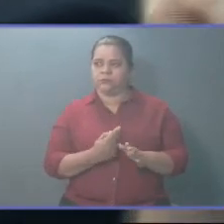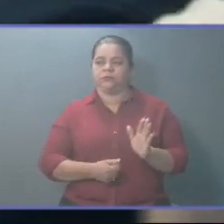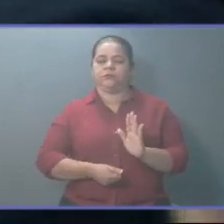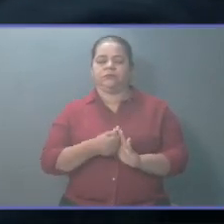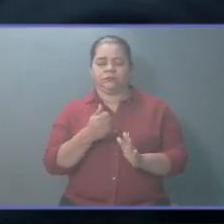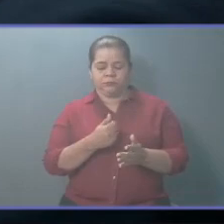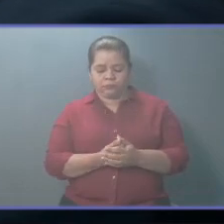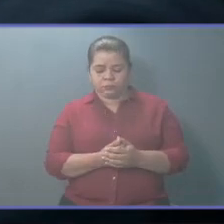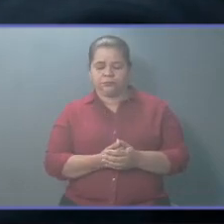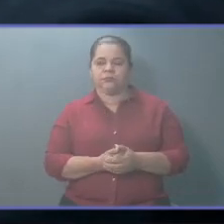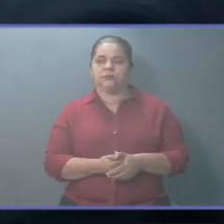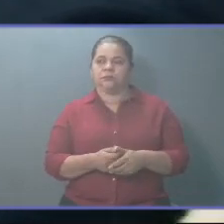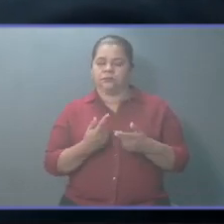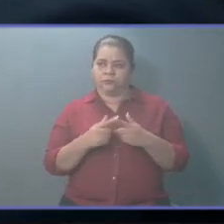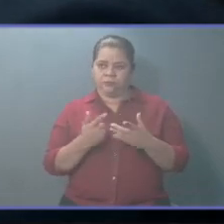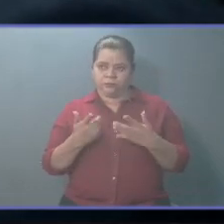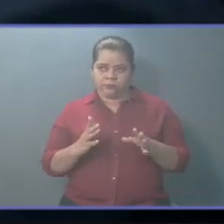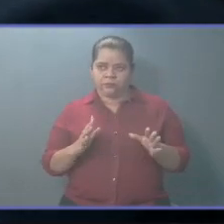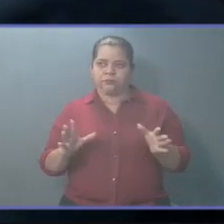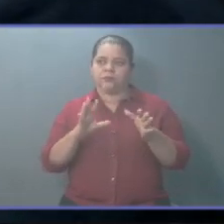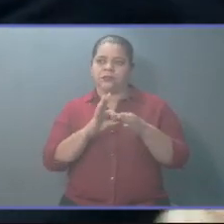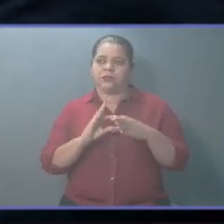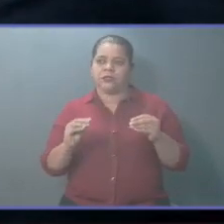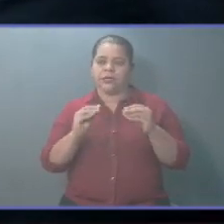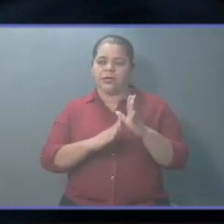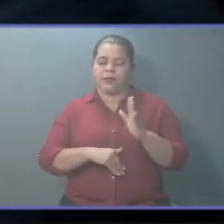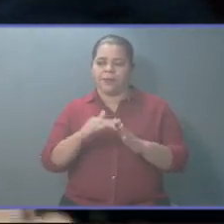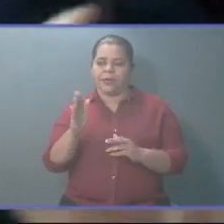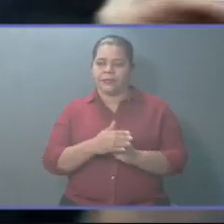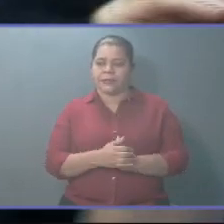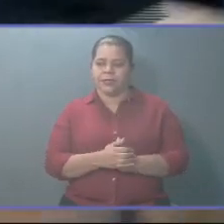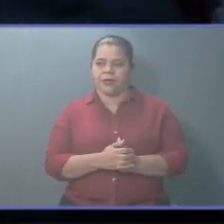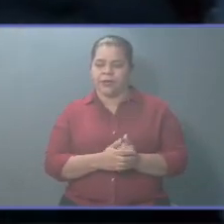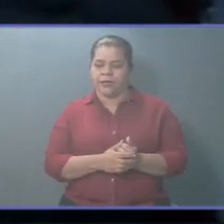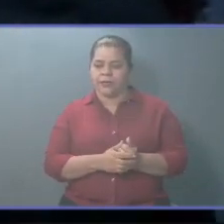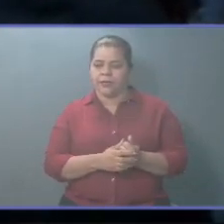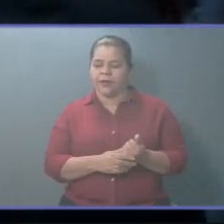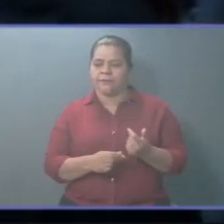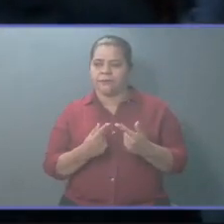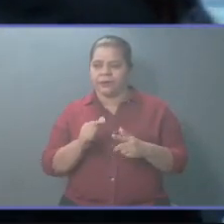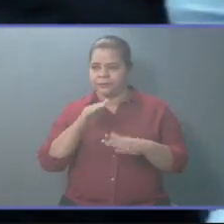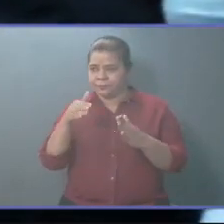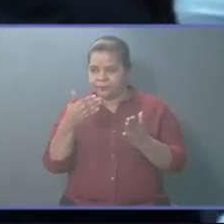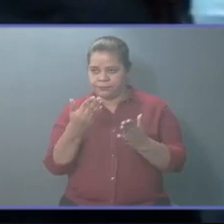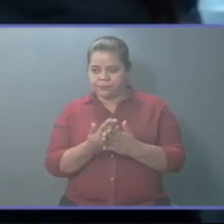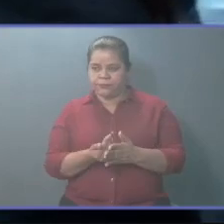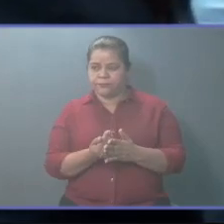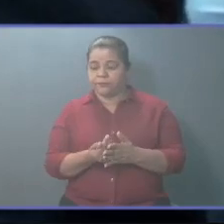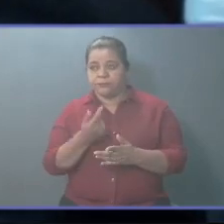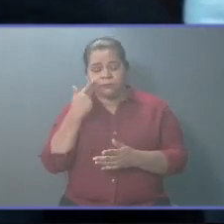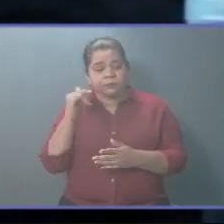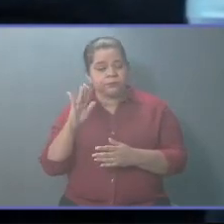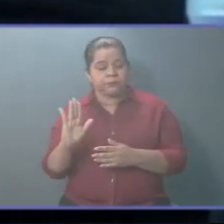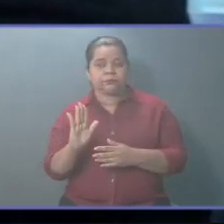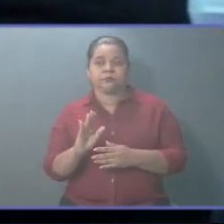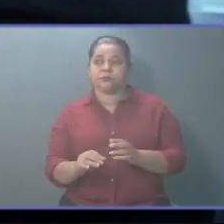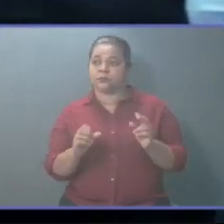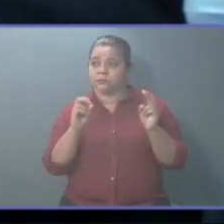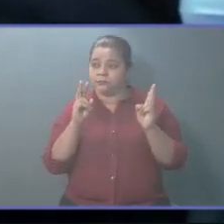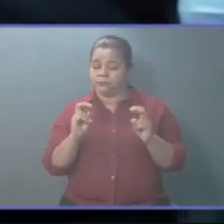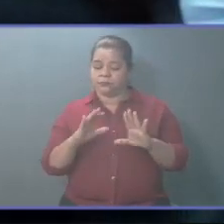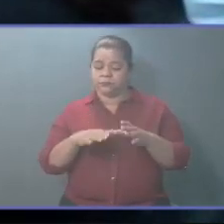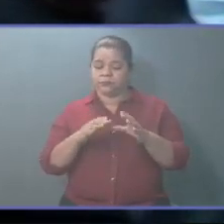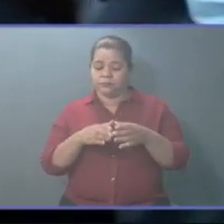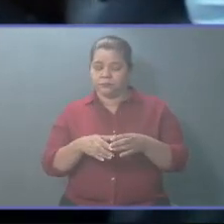ocurrido en el caso actual. Entonces, en el caso del